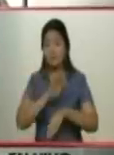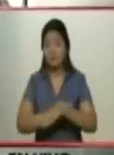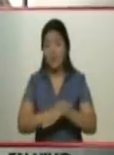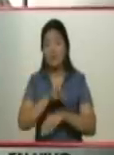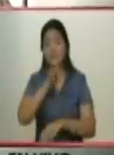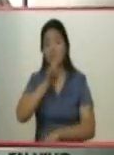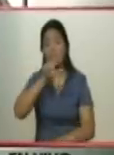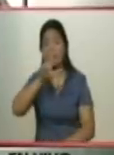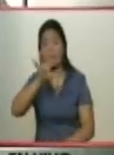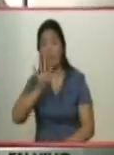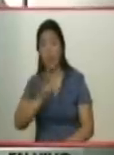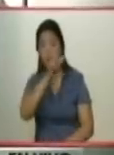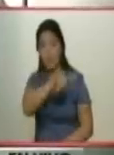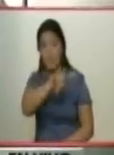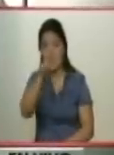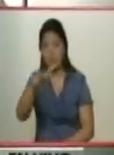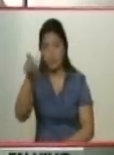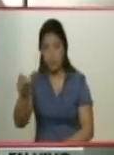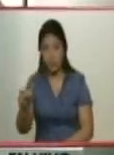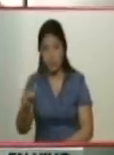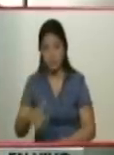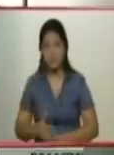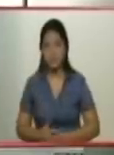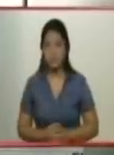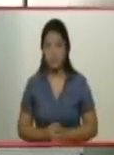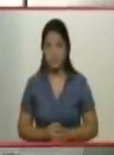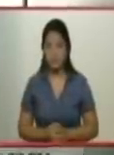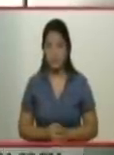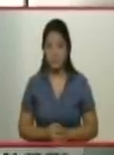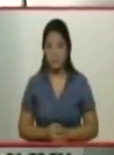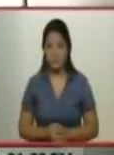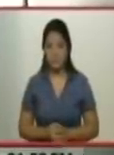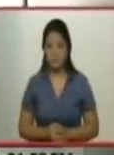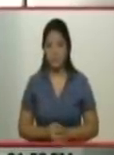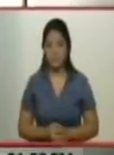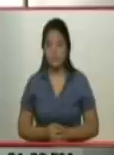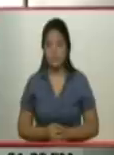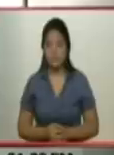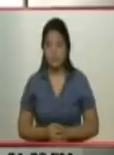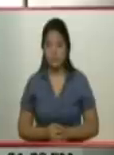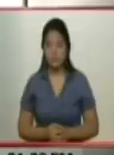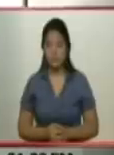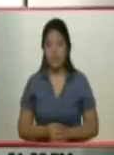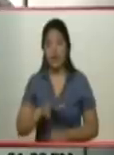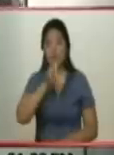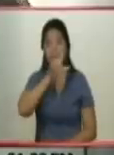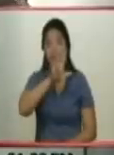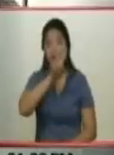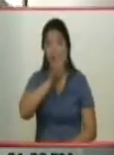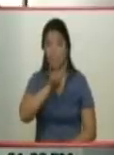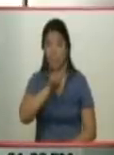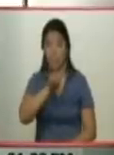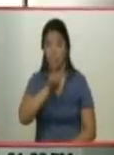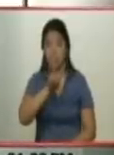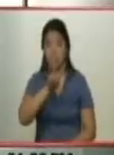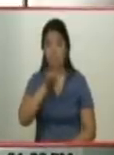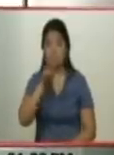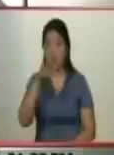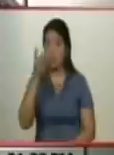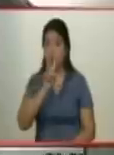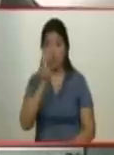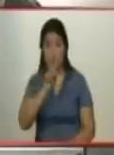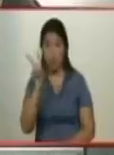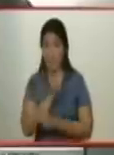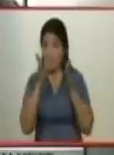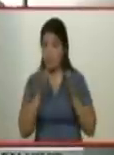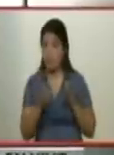134 personas de esa 32 son extranjeros y estamos